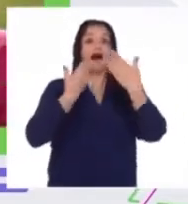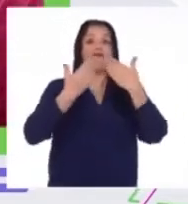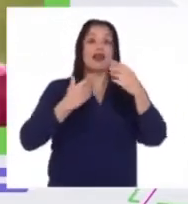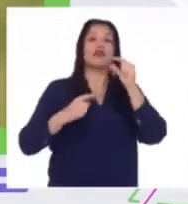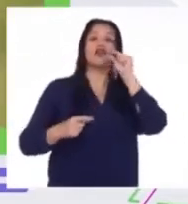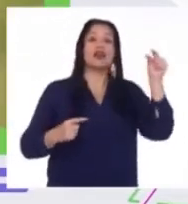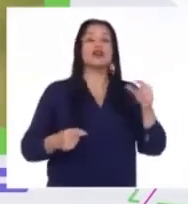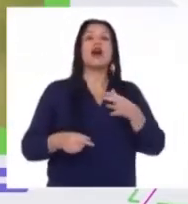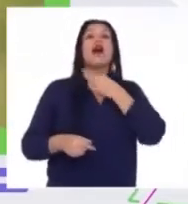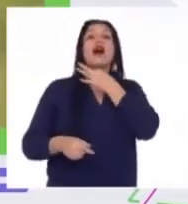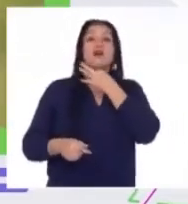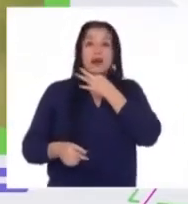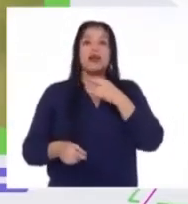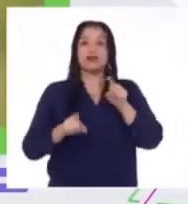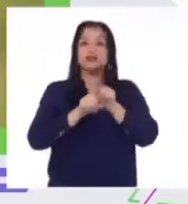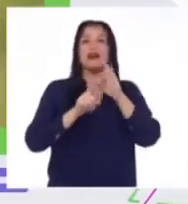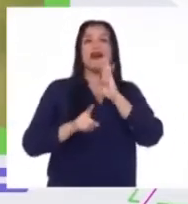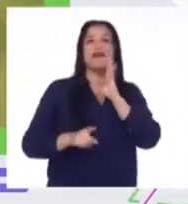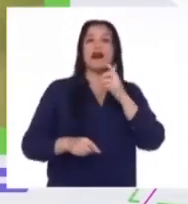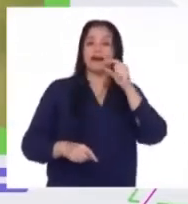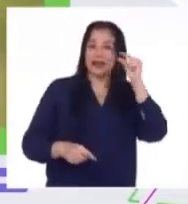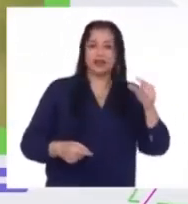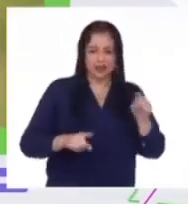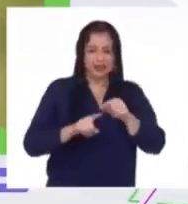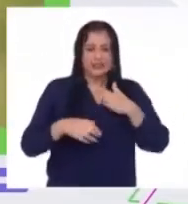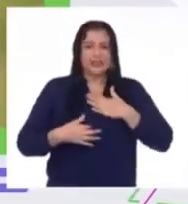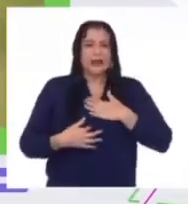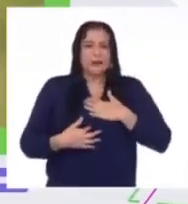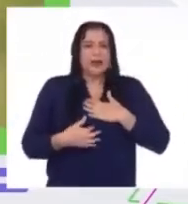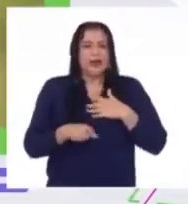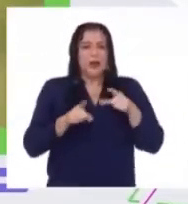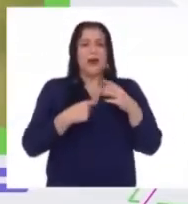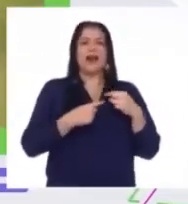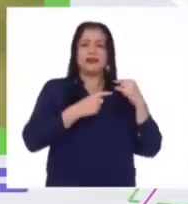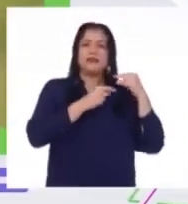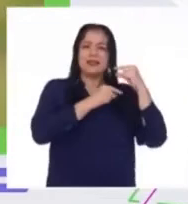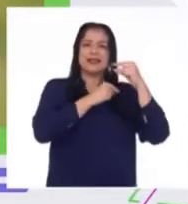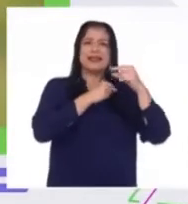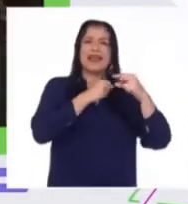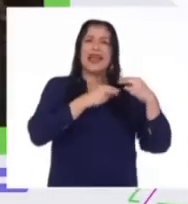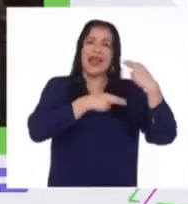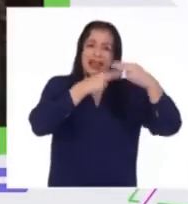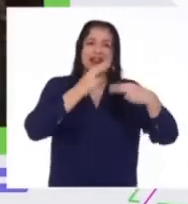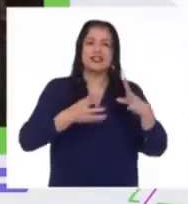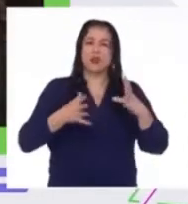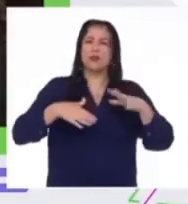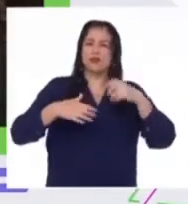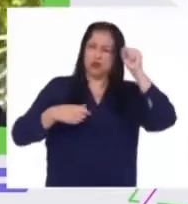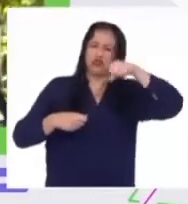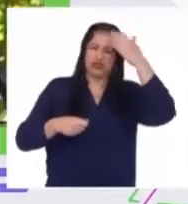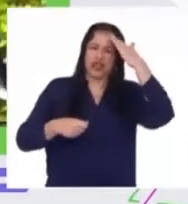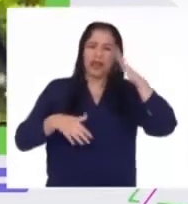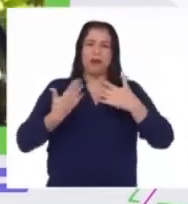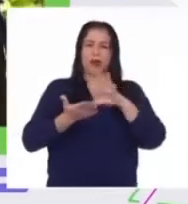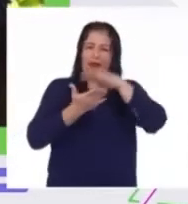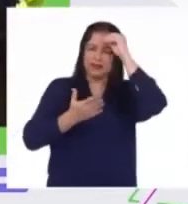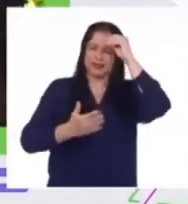mis abuelos son de idioma quichua. Yo también llevo esta sangre, yo también soy quichua y lo voy a lograr aprender.